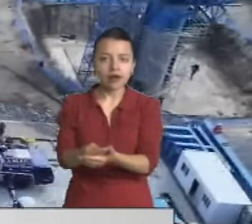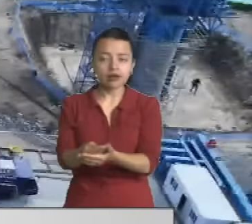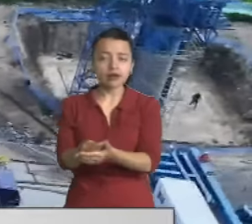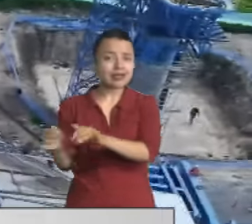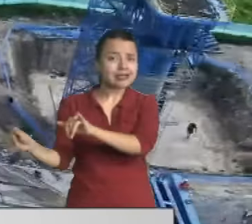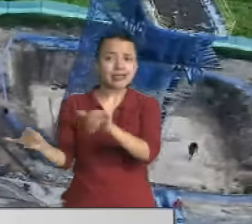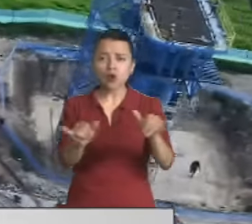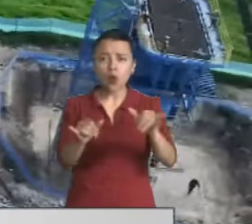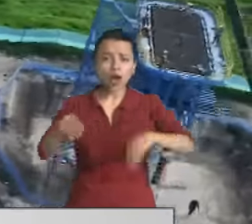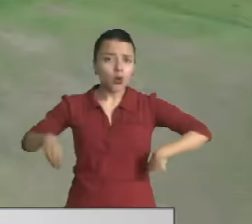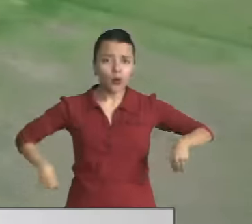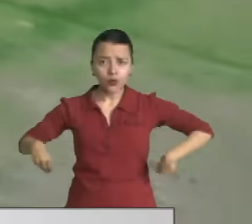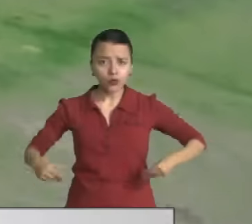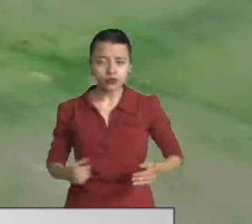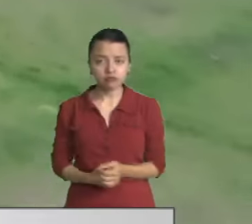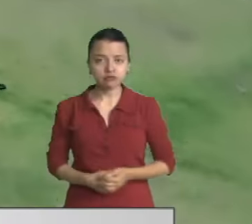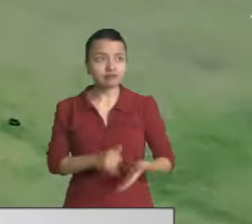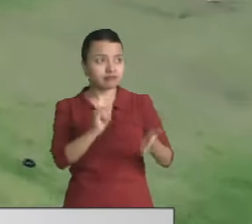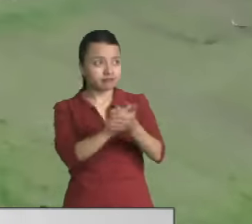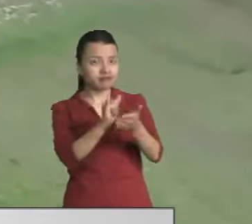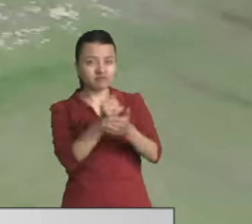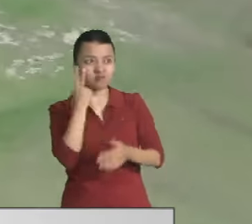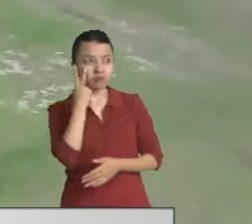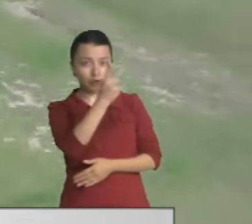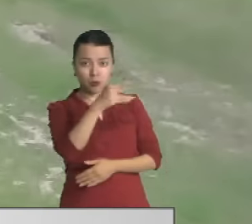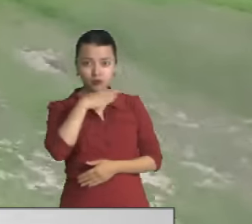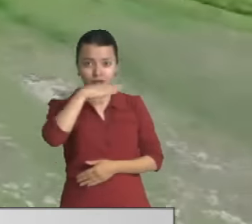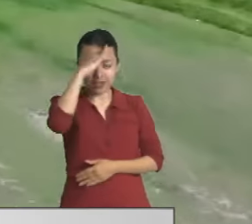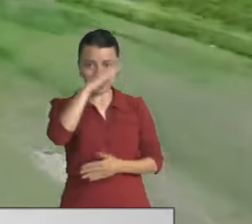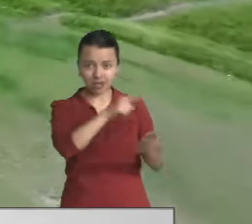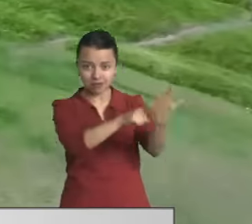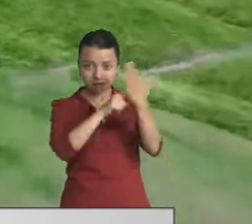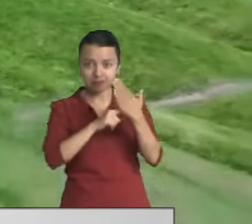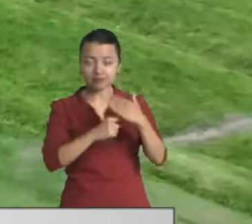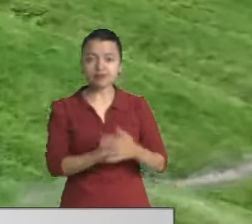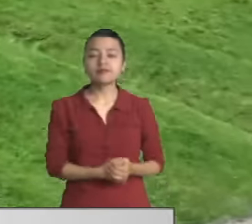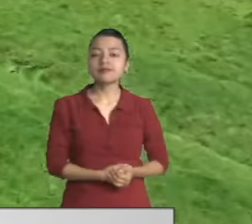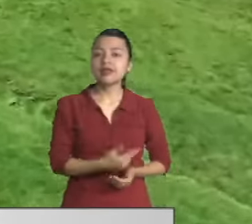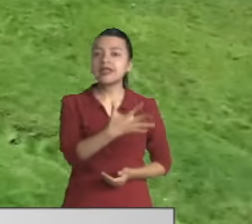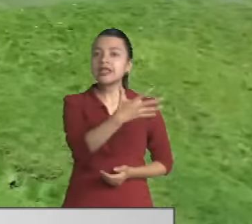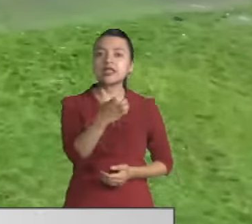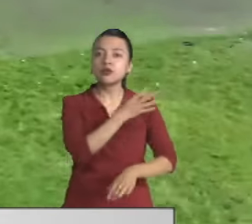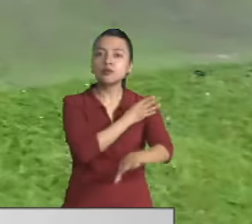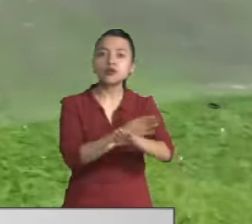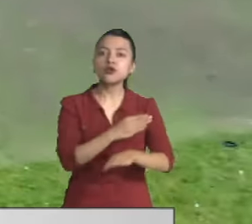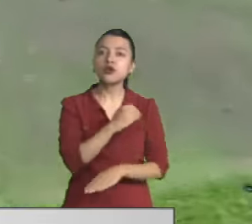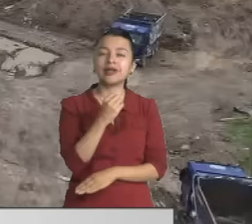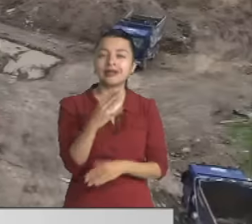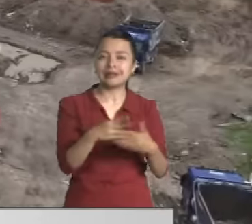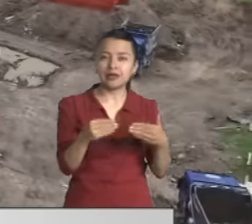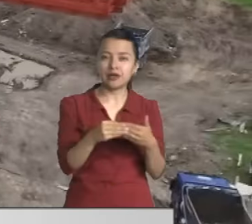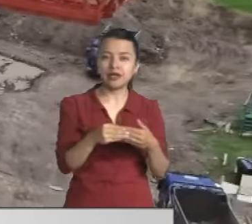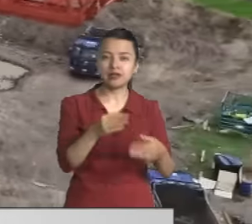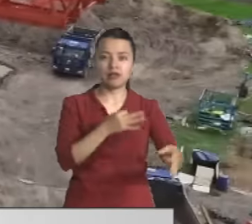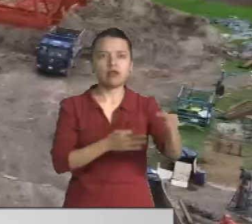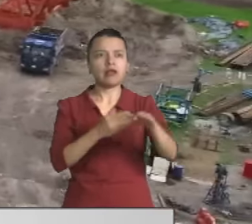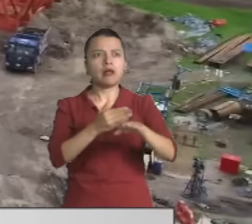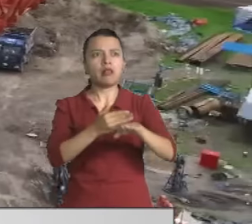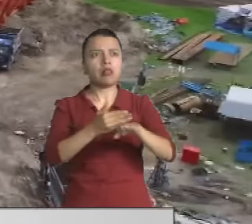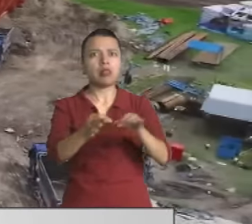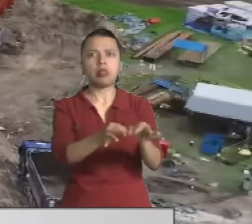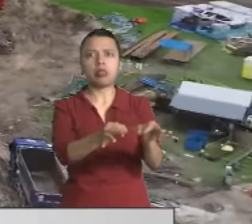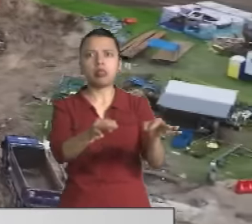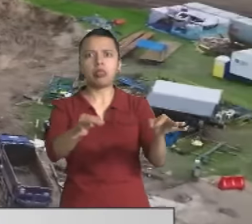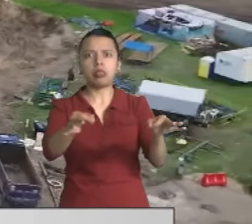Medellín, el metro de Medellín costaba 500 millones de dólares y terminó costando 2.500 millones de dólares. Sucedió en la